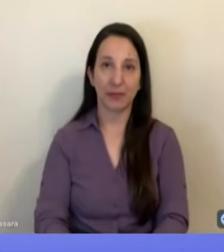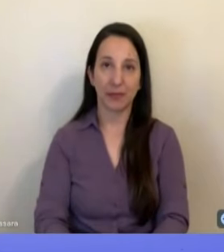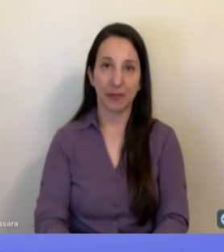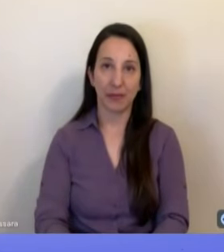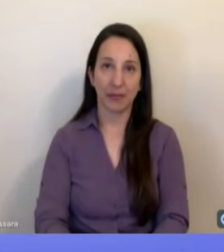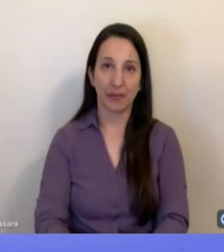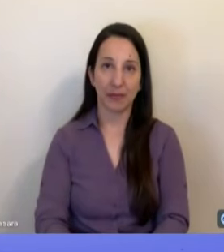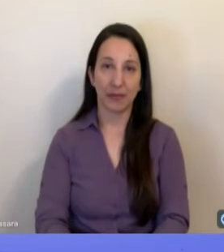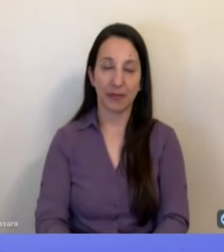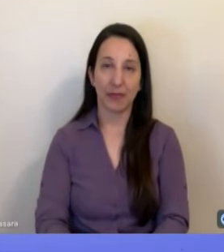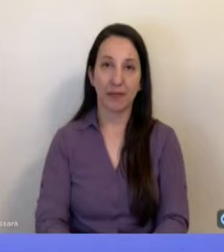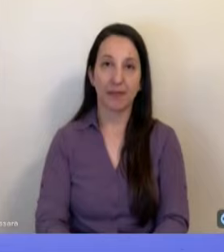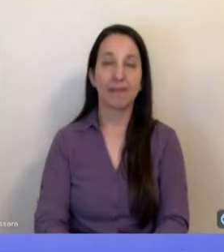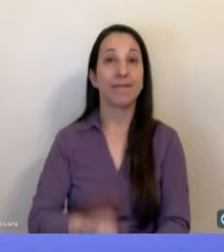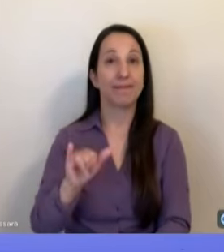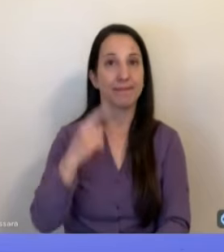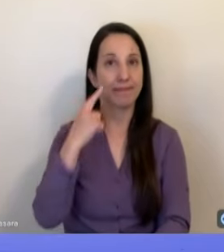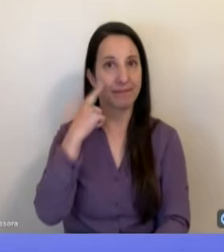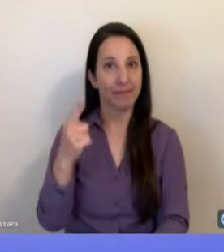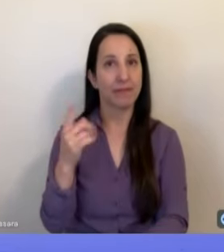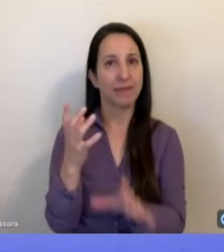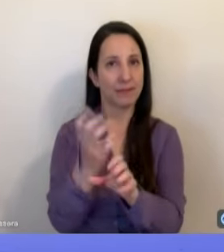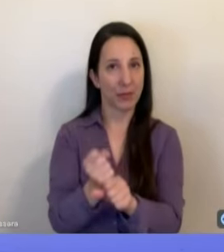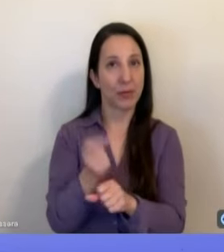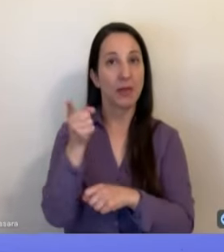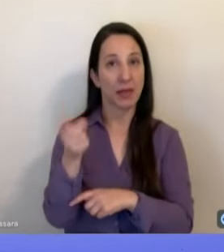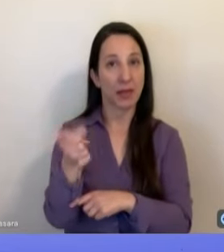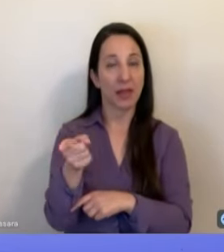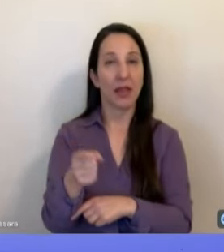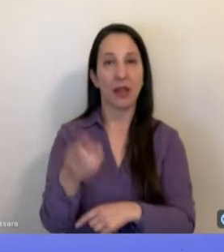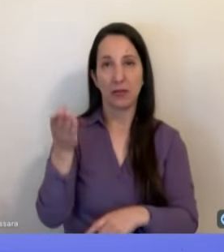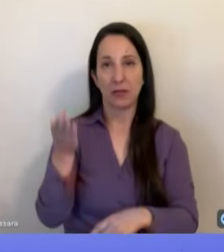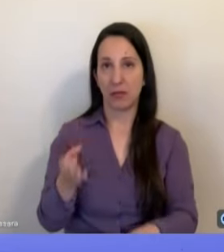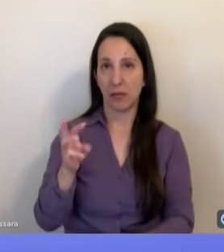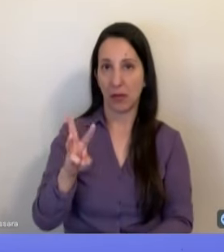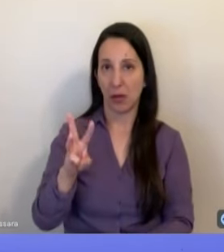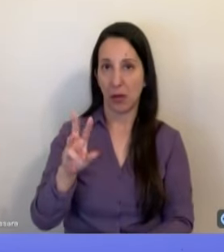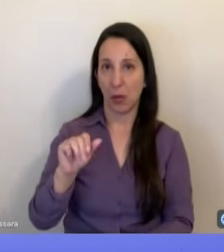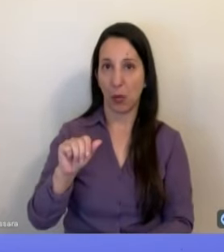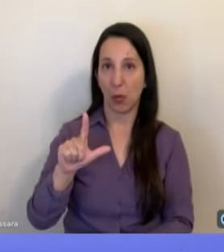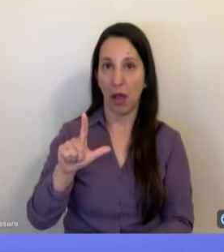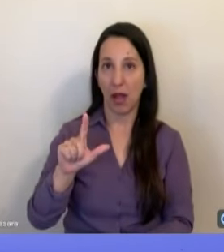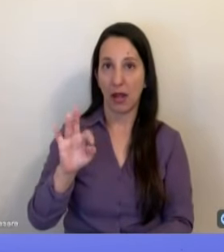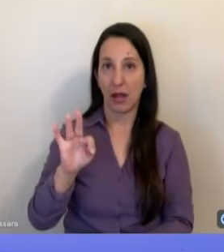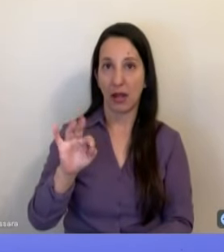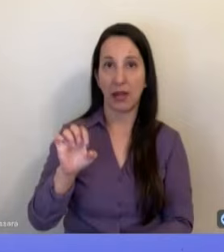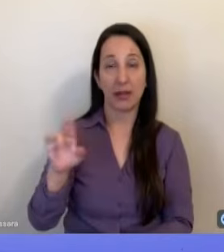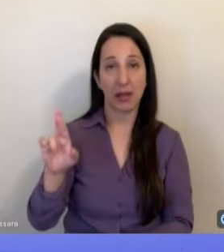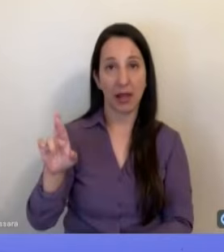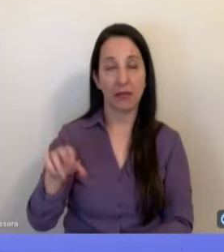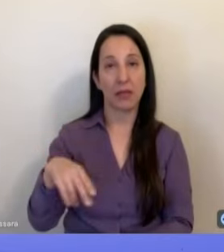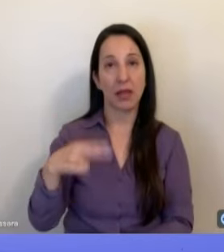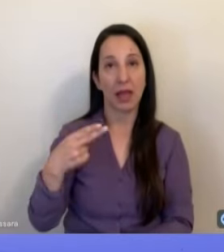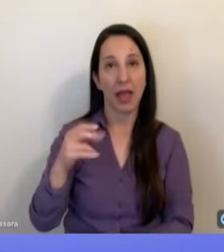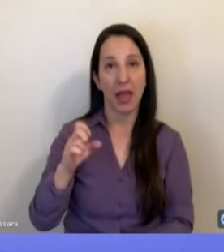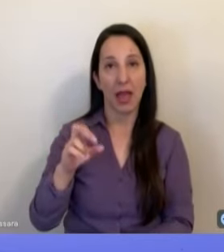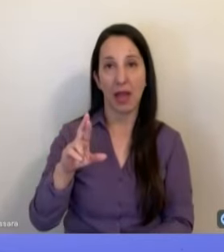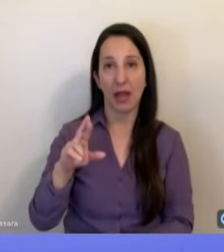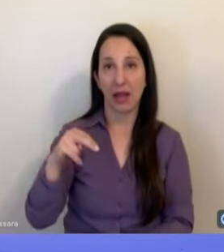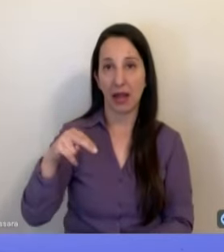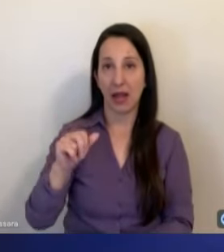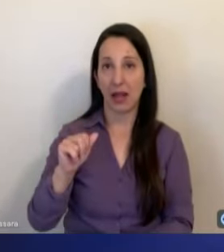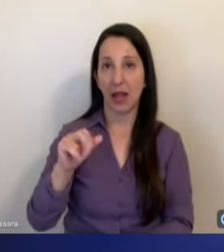Bueno, como lo veíamos en esa pequeña biografía, don Walter Hernández es el candidato por la presidencia del Partido